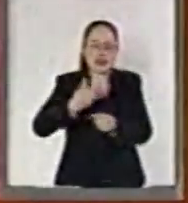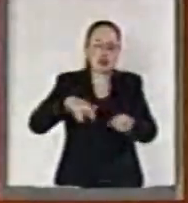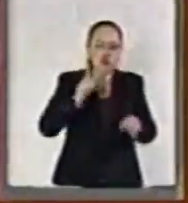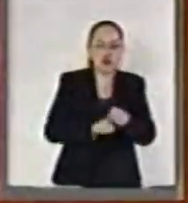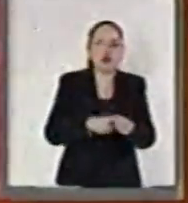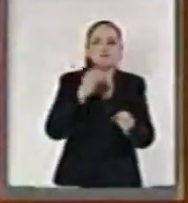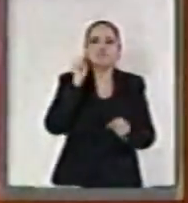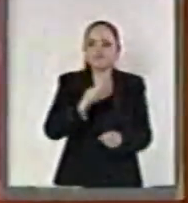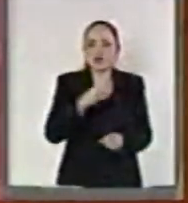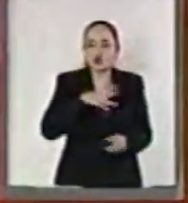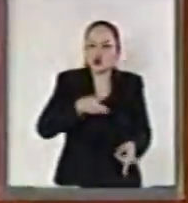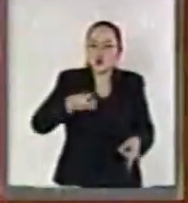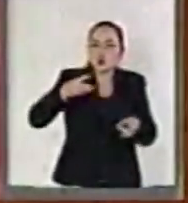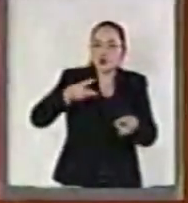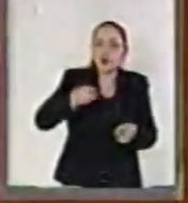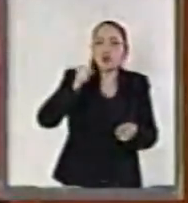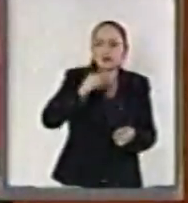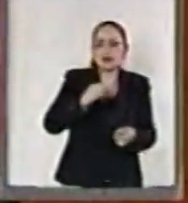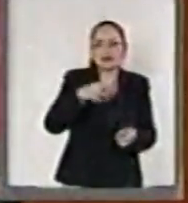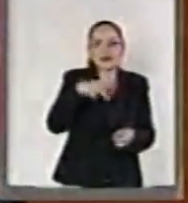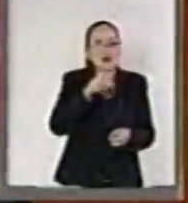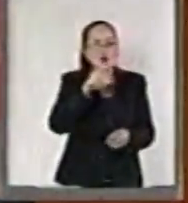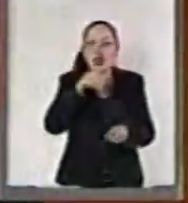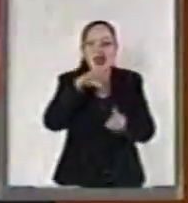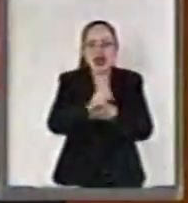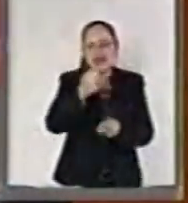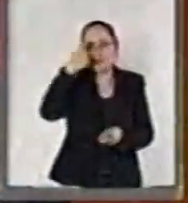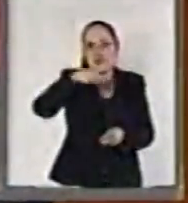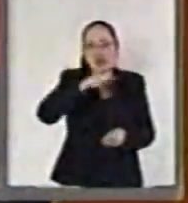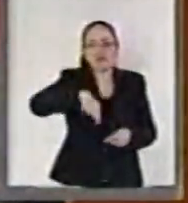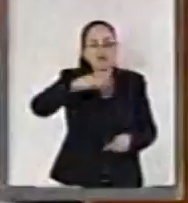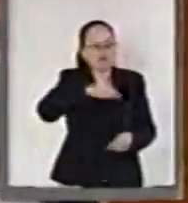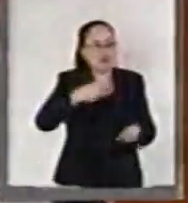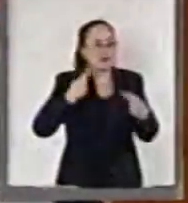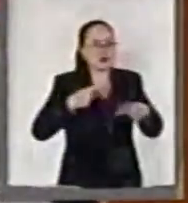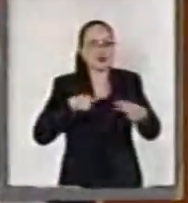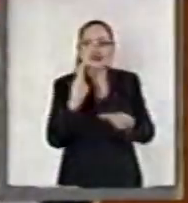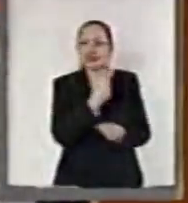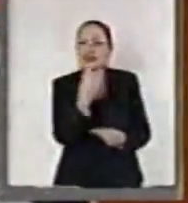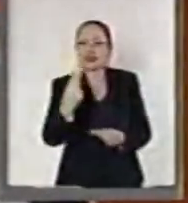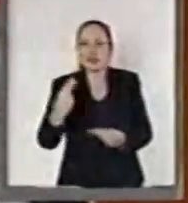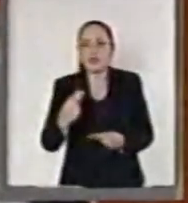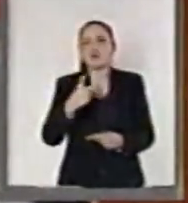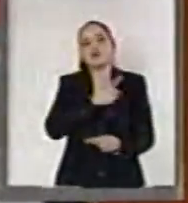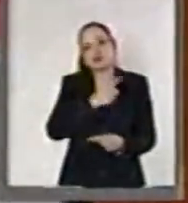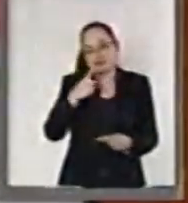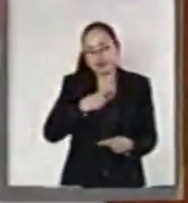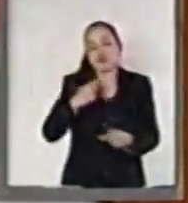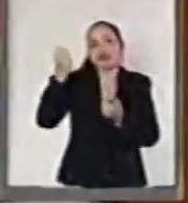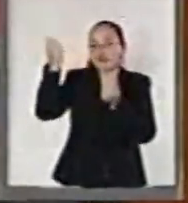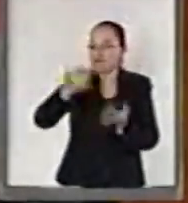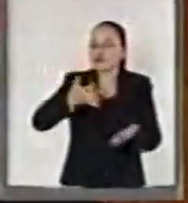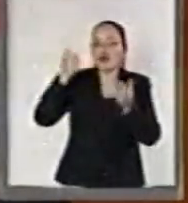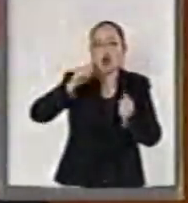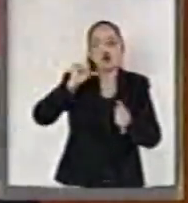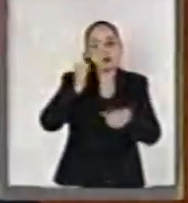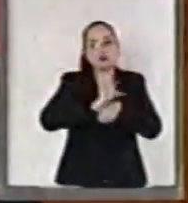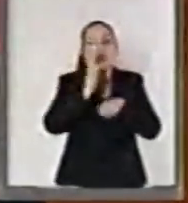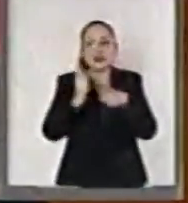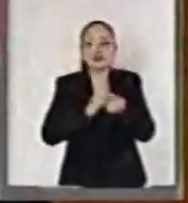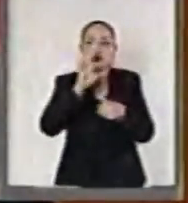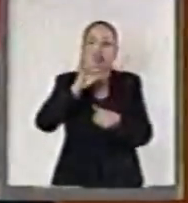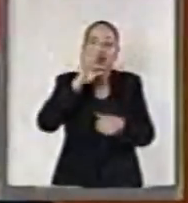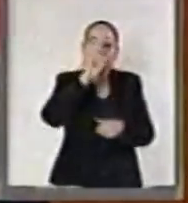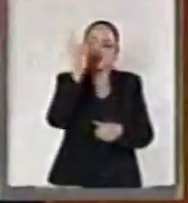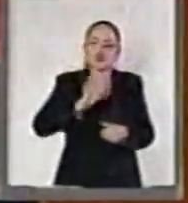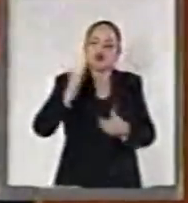no alcanza para satisfacer la demanda y debe recurrir a las importaciones en un 40%. El